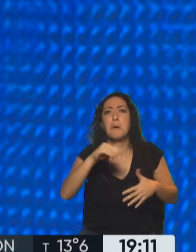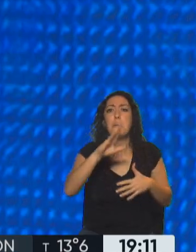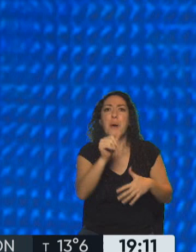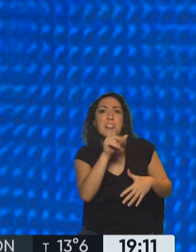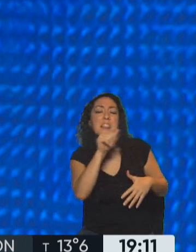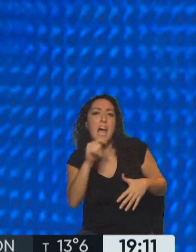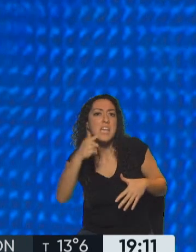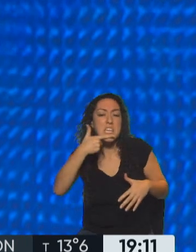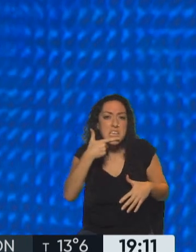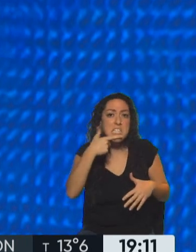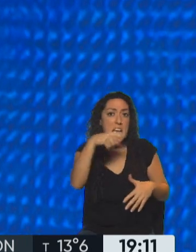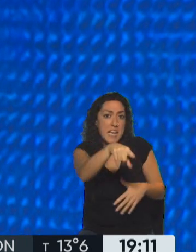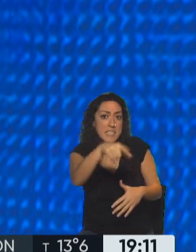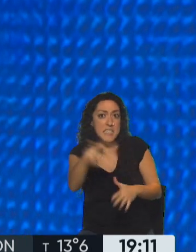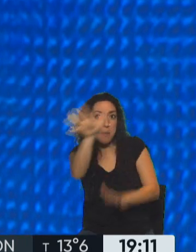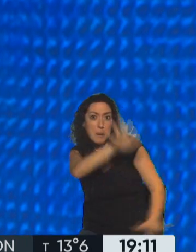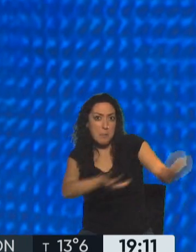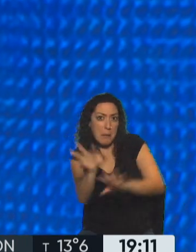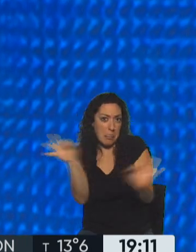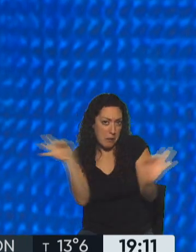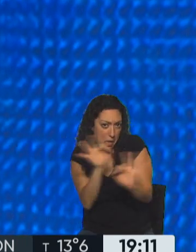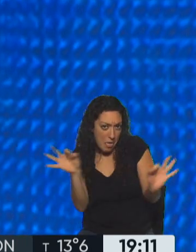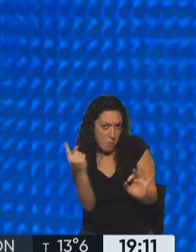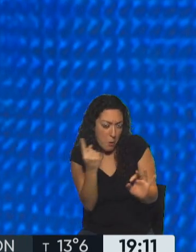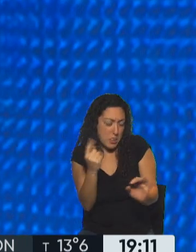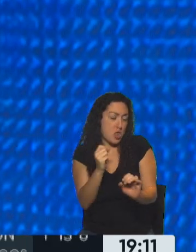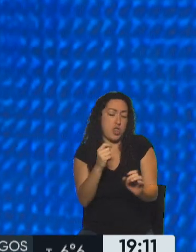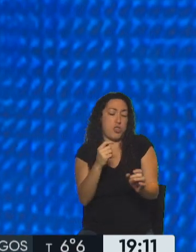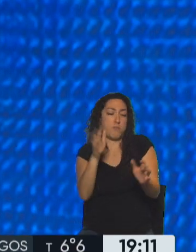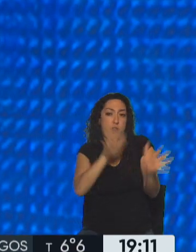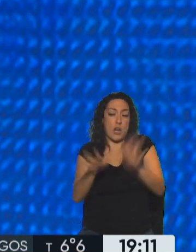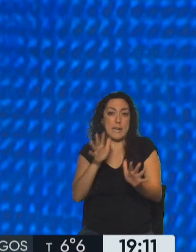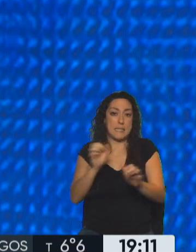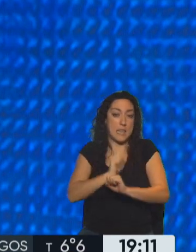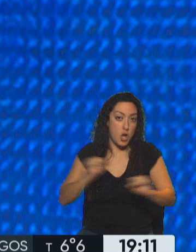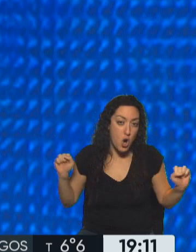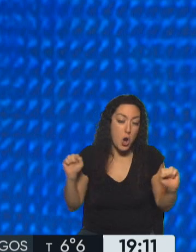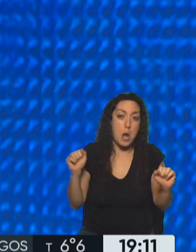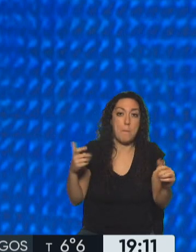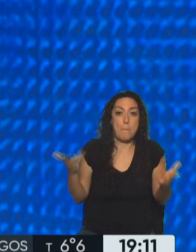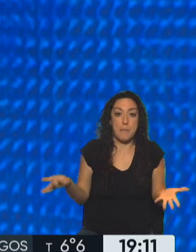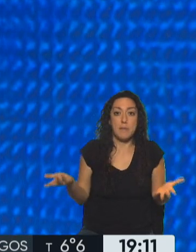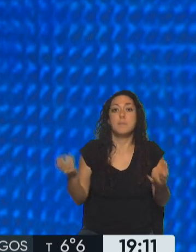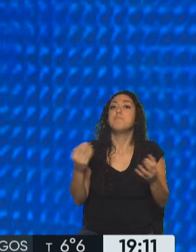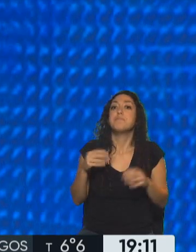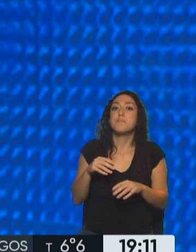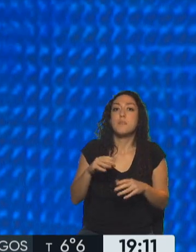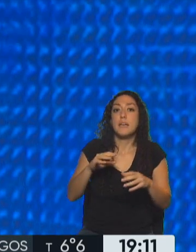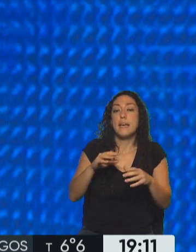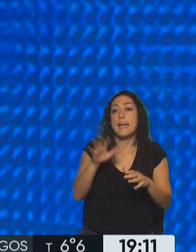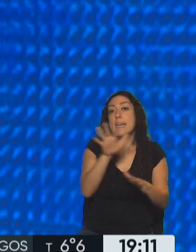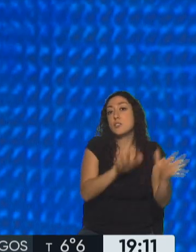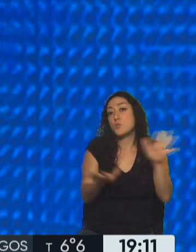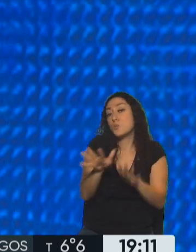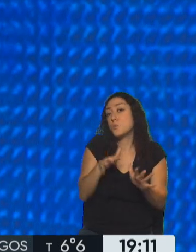la llaman. Batakis no tenía un plan armado. Lo tuvo que armar en el medio de la propuesta con la estructura que en ese